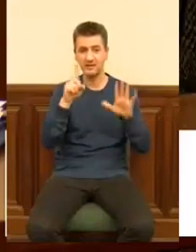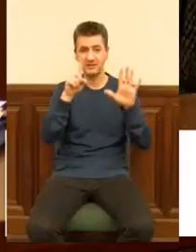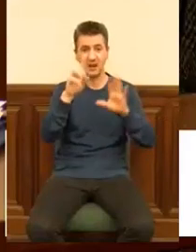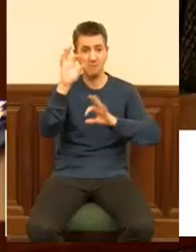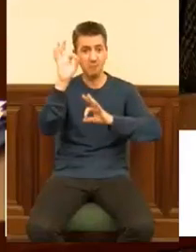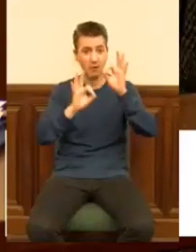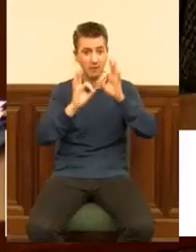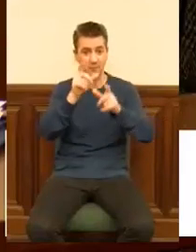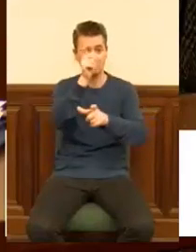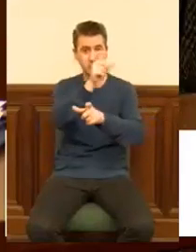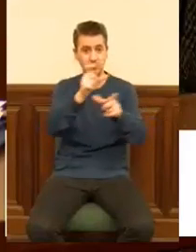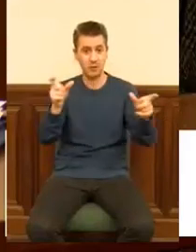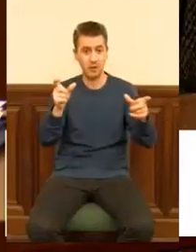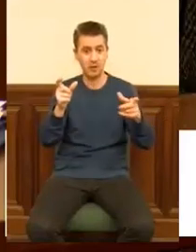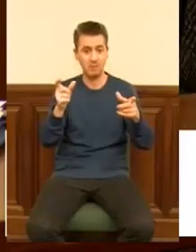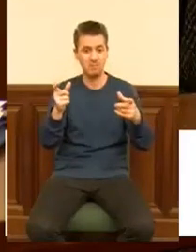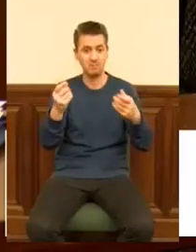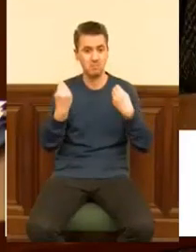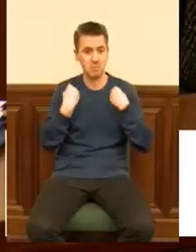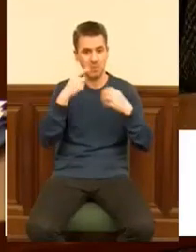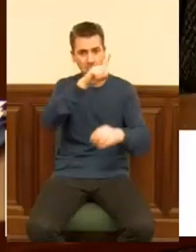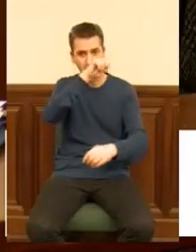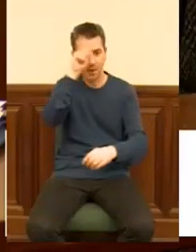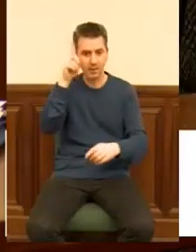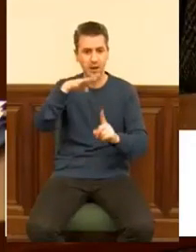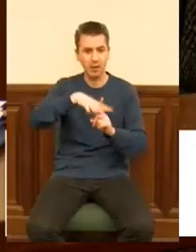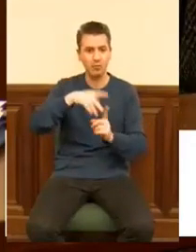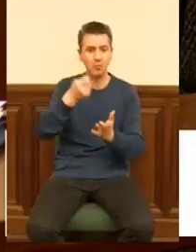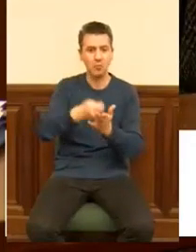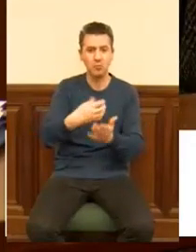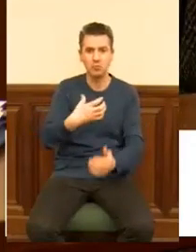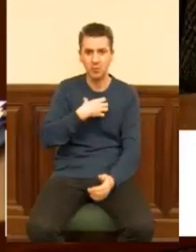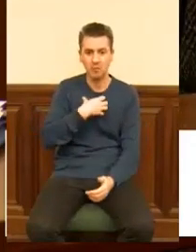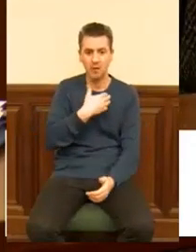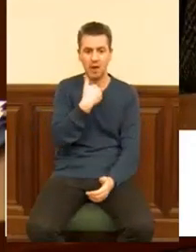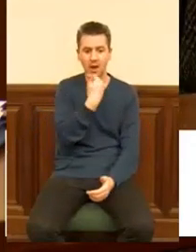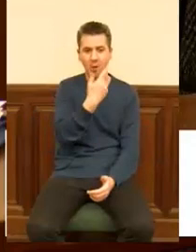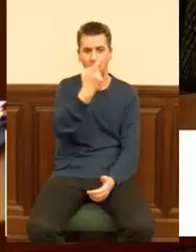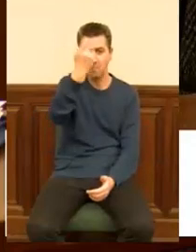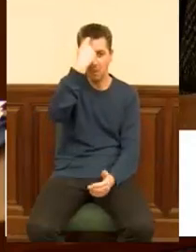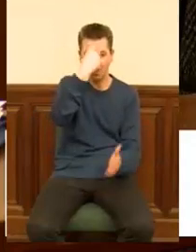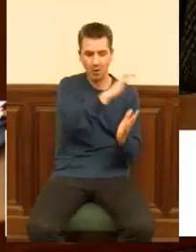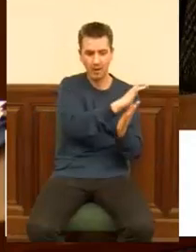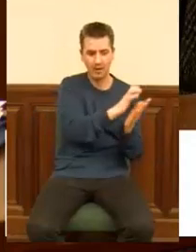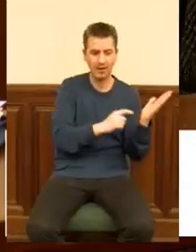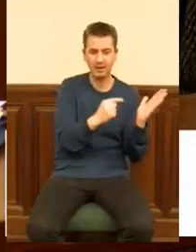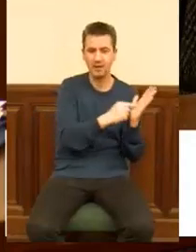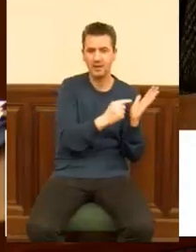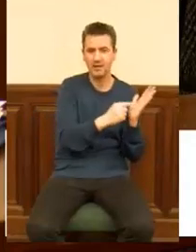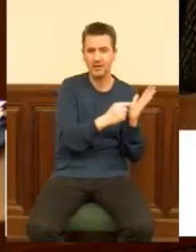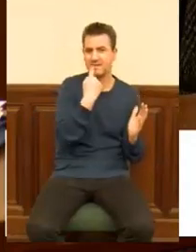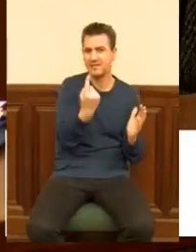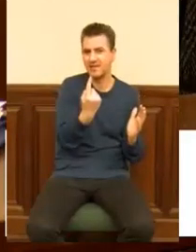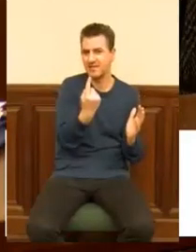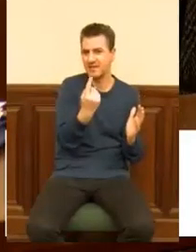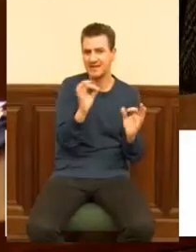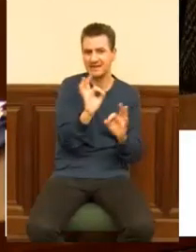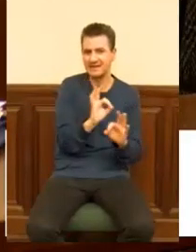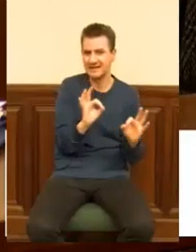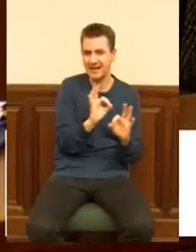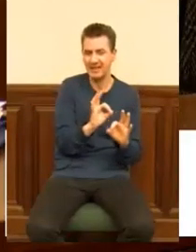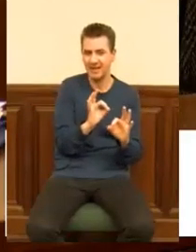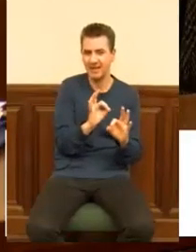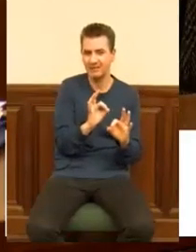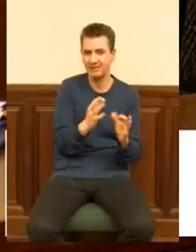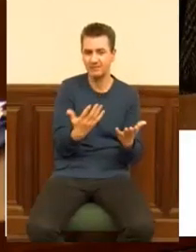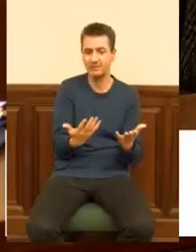pueden pagar el recibo. No aparece ninguna referencia en las memorias de la Comunidad de Madrid y, por tanto,